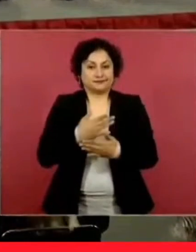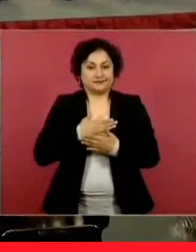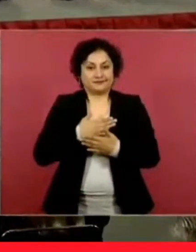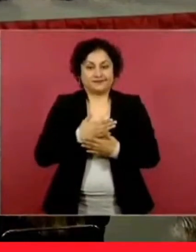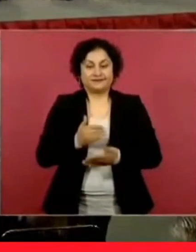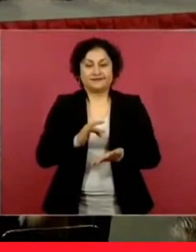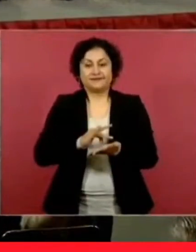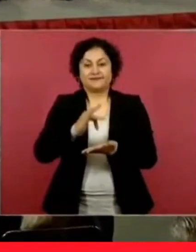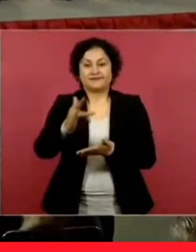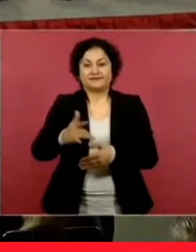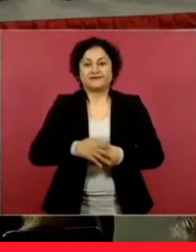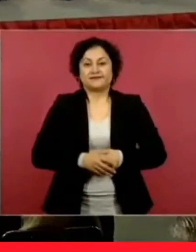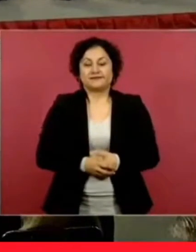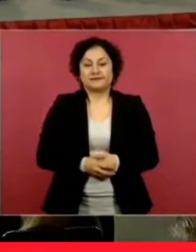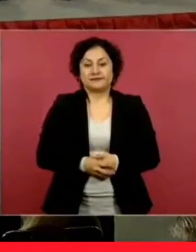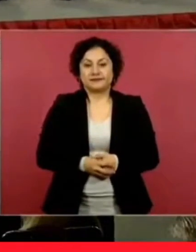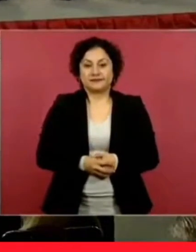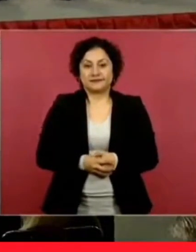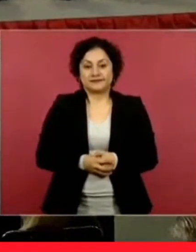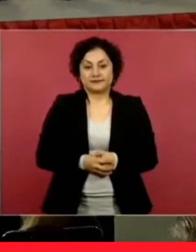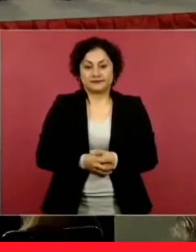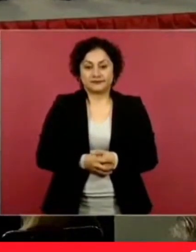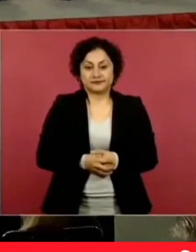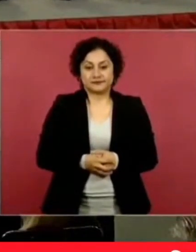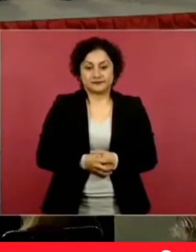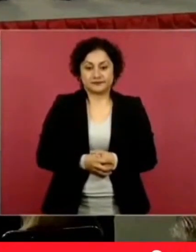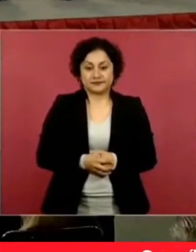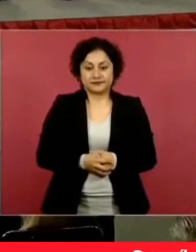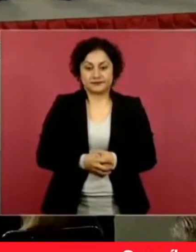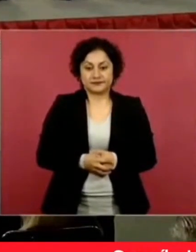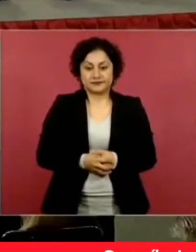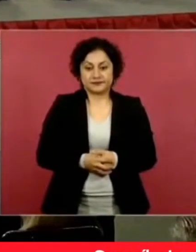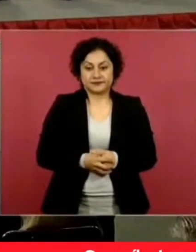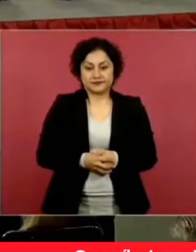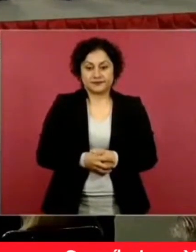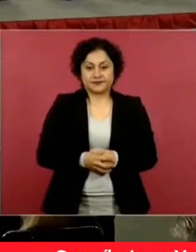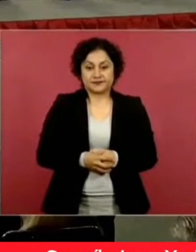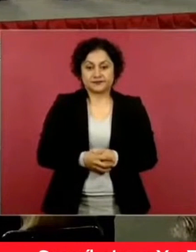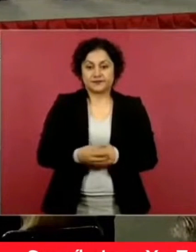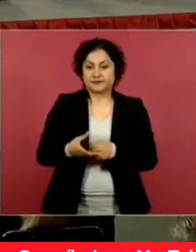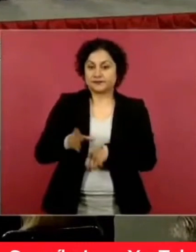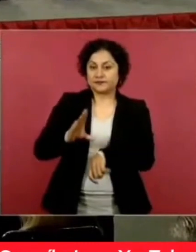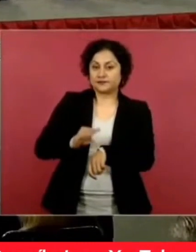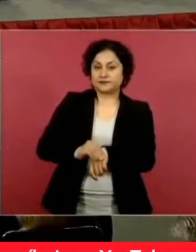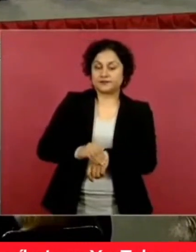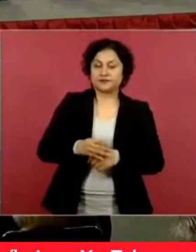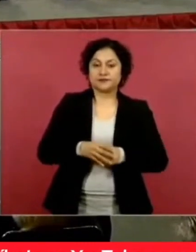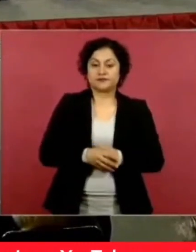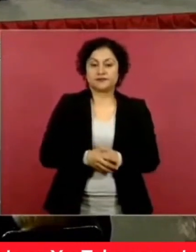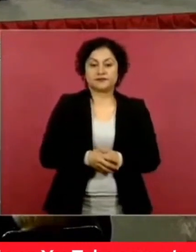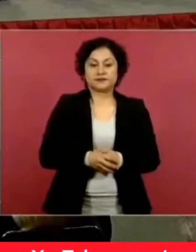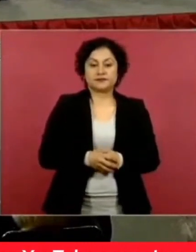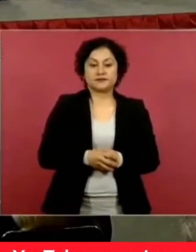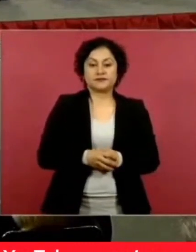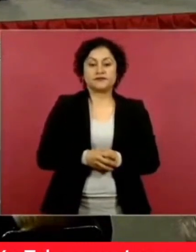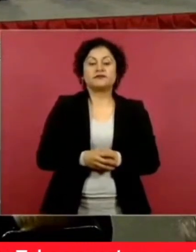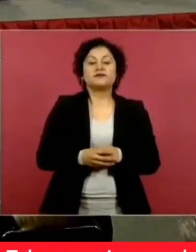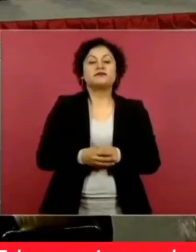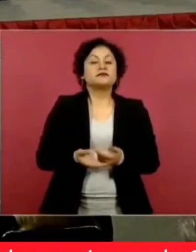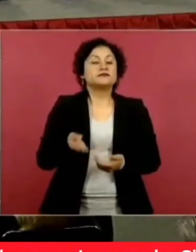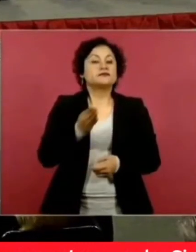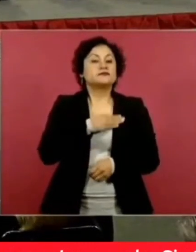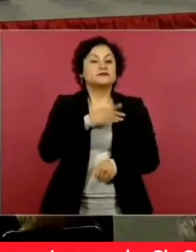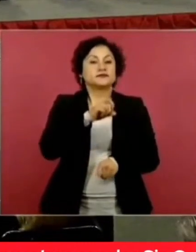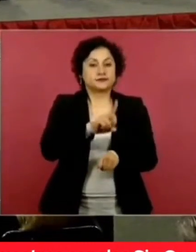buenos días a